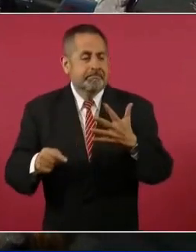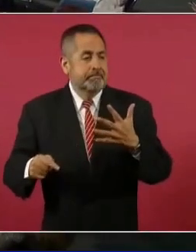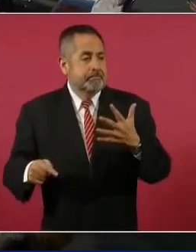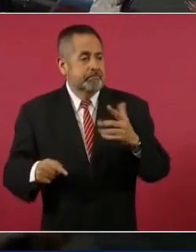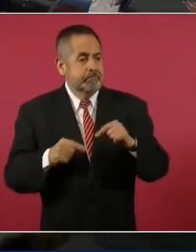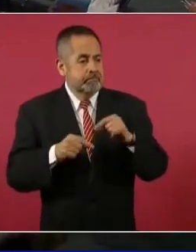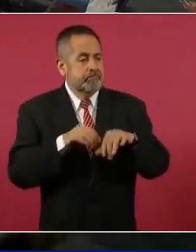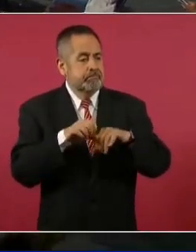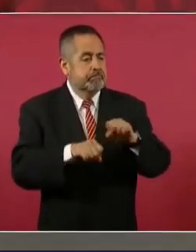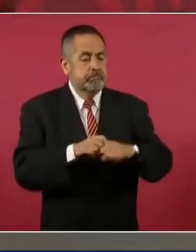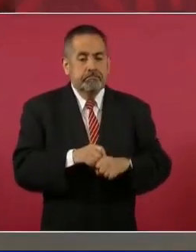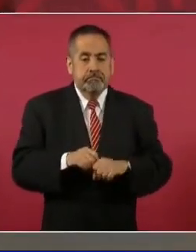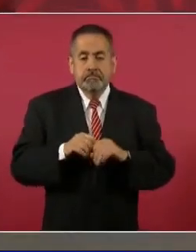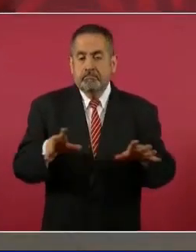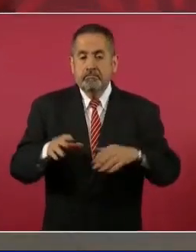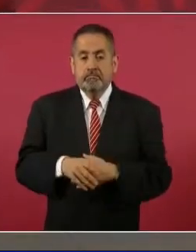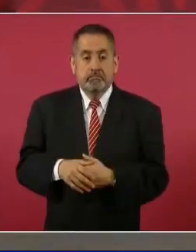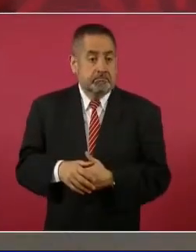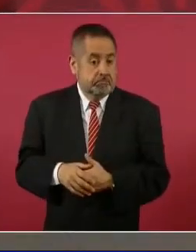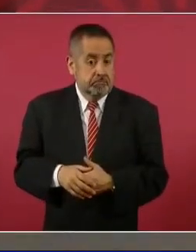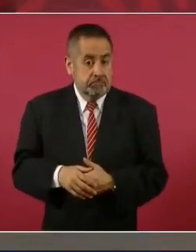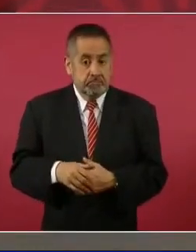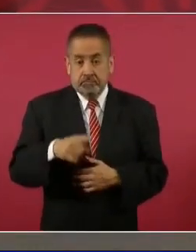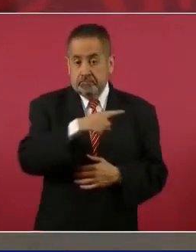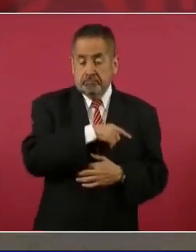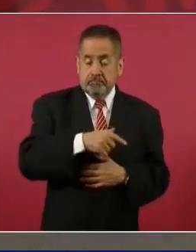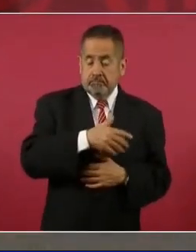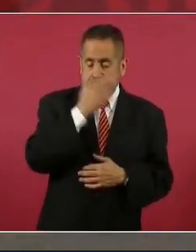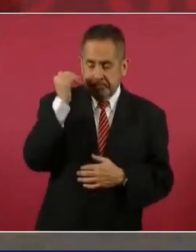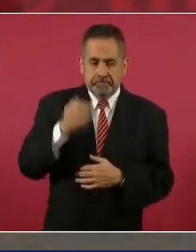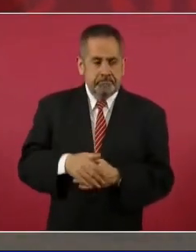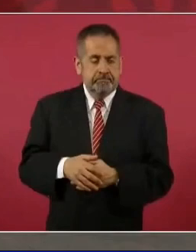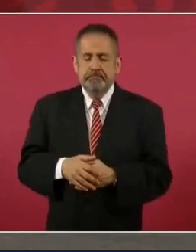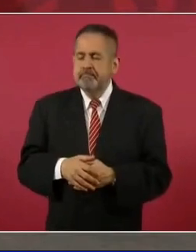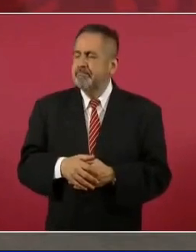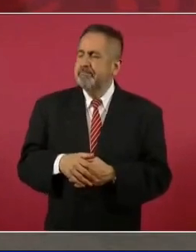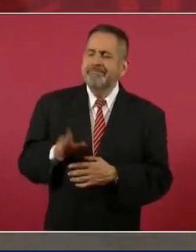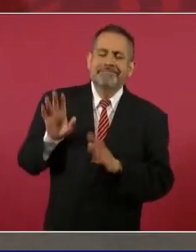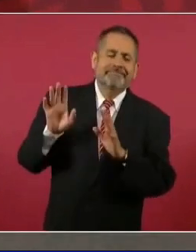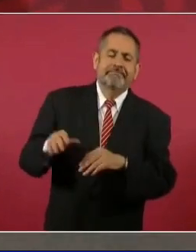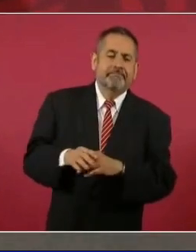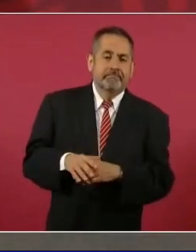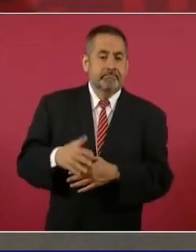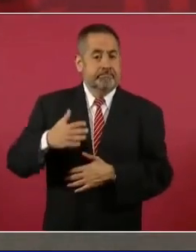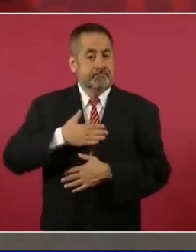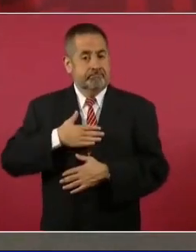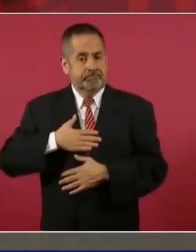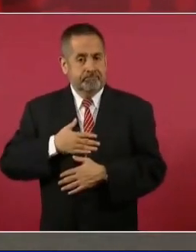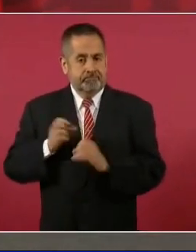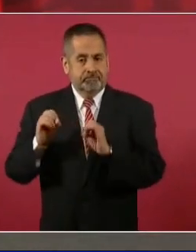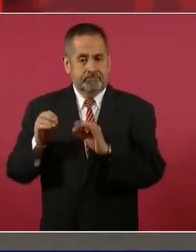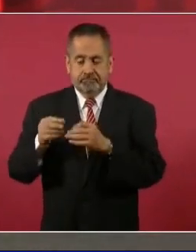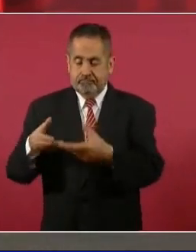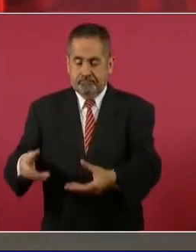Y cuando no lo esperaban, llegó un informe a mi